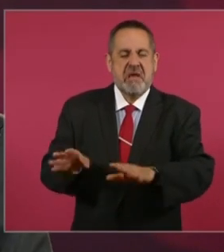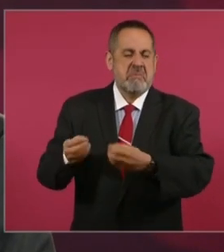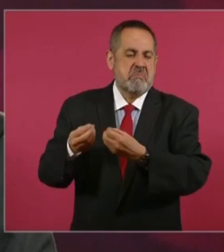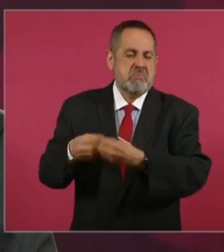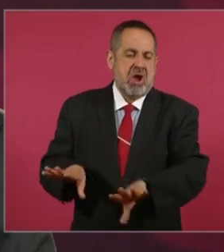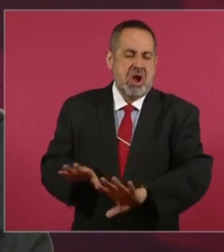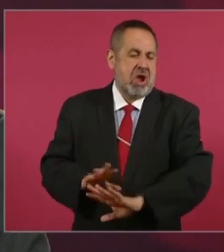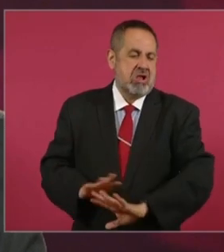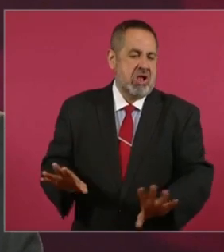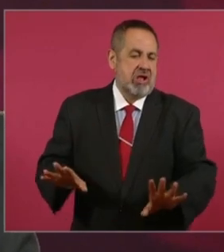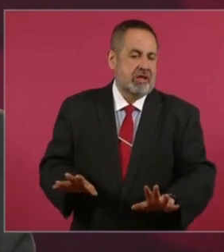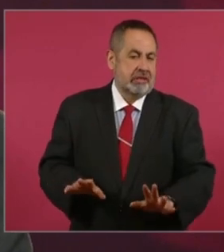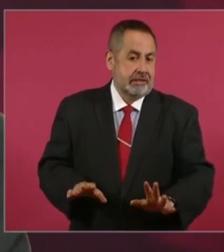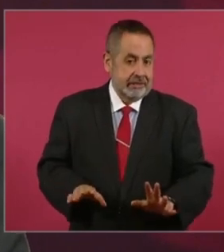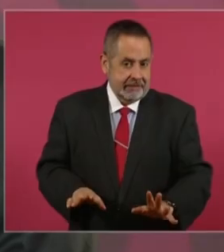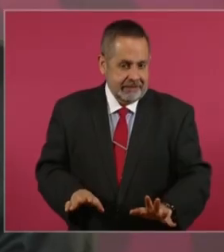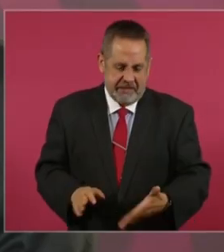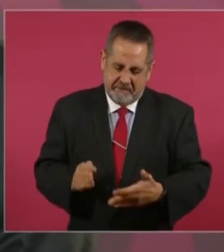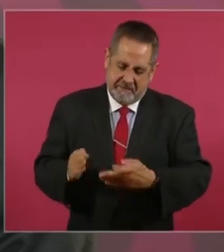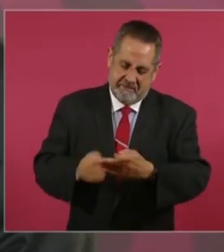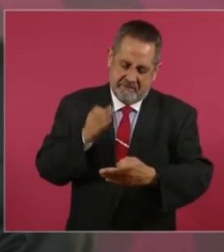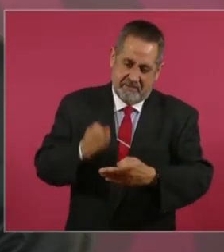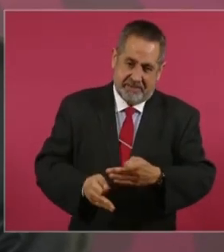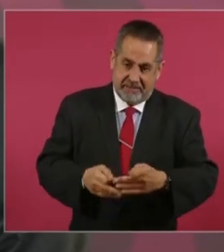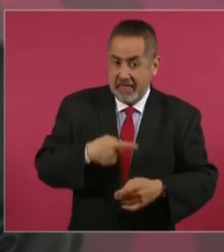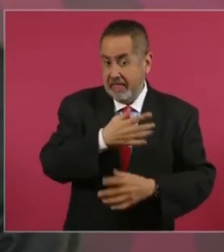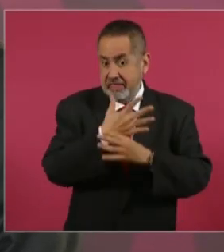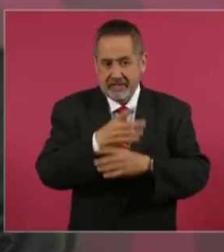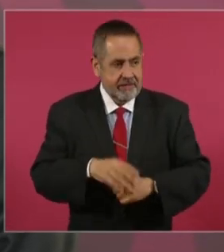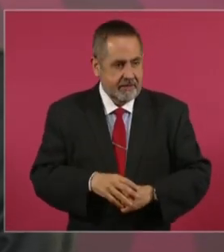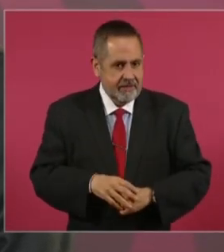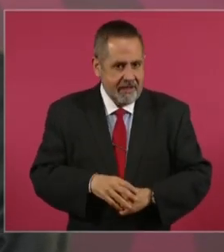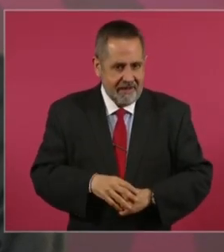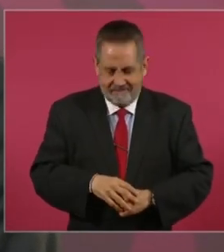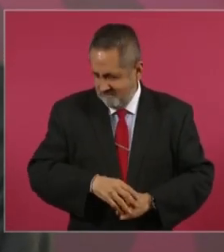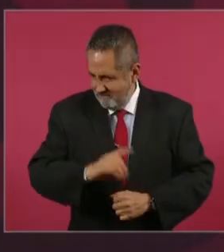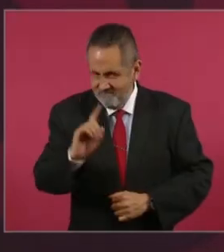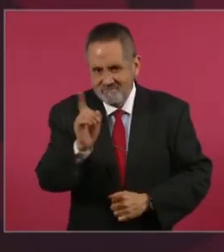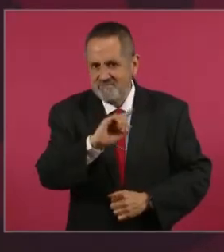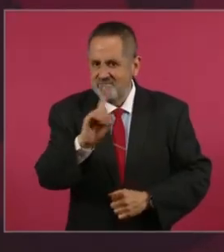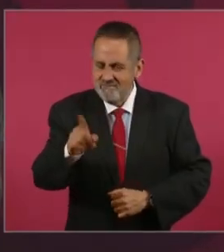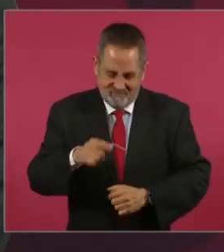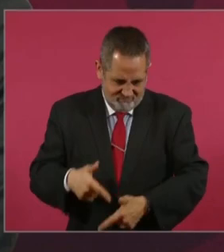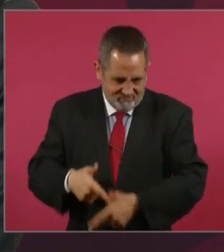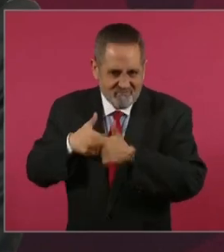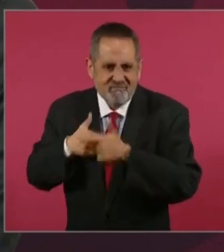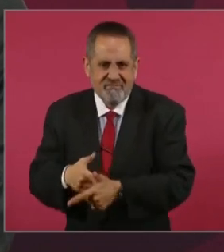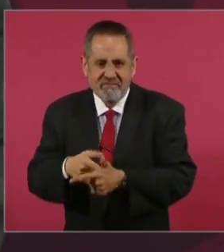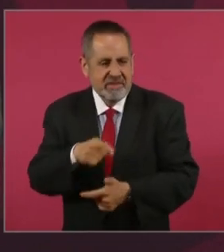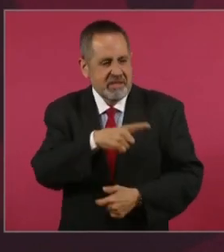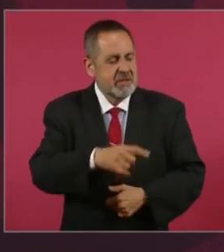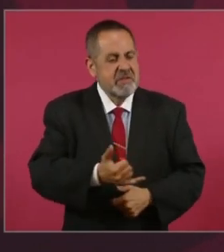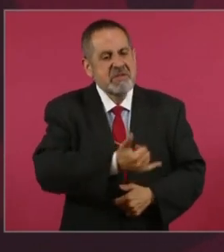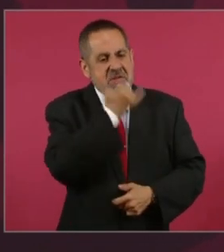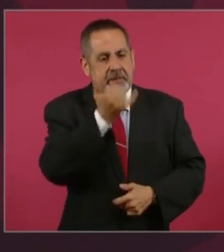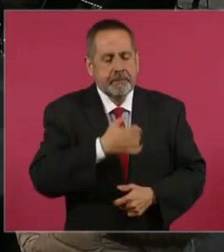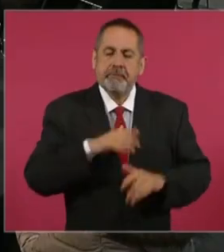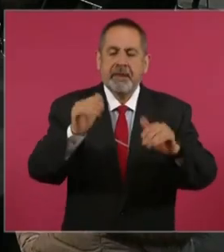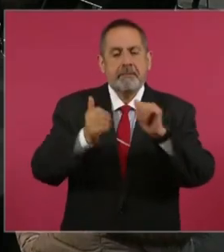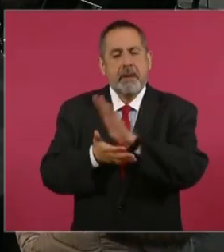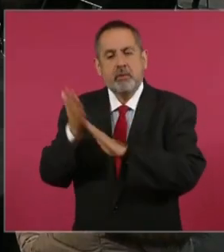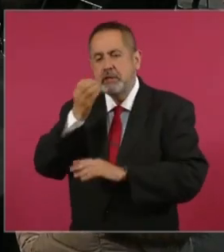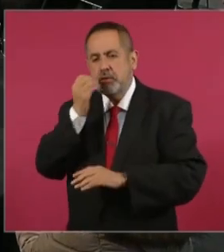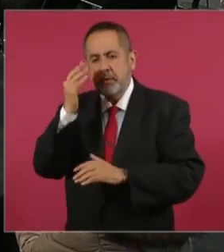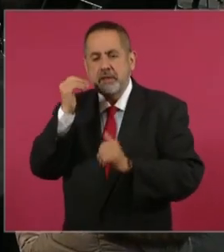Ya, fin. Pues no, se equivocaron. Ahora sí vámonos a